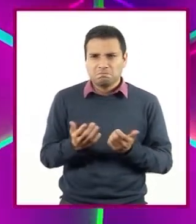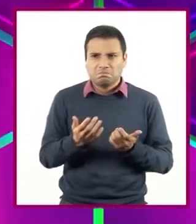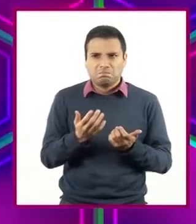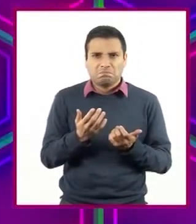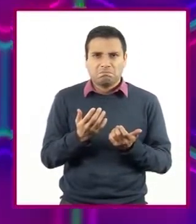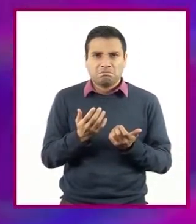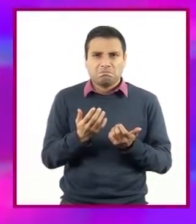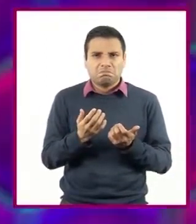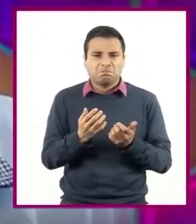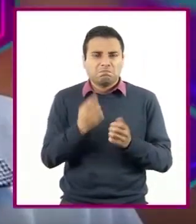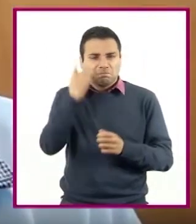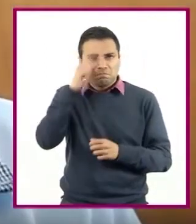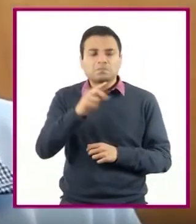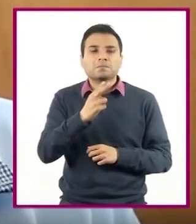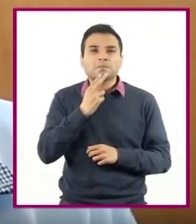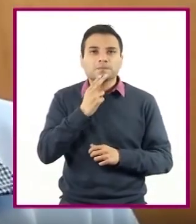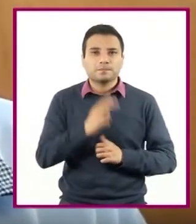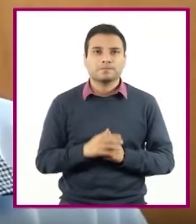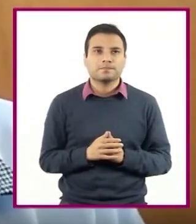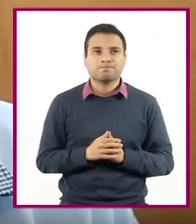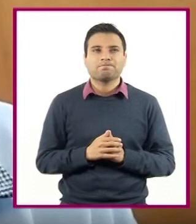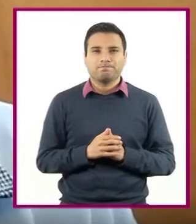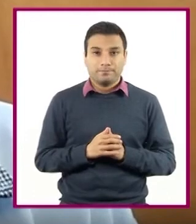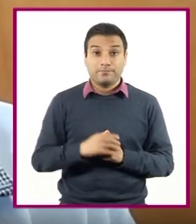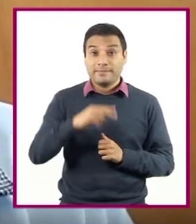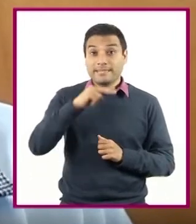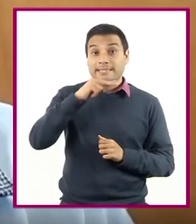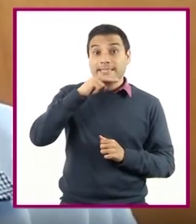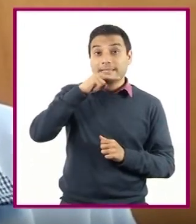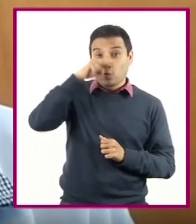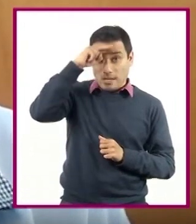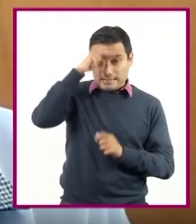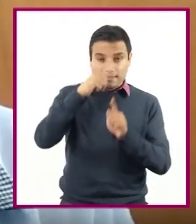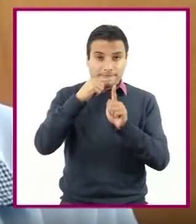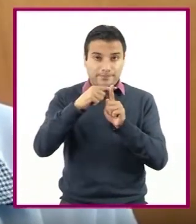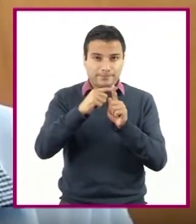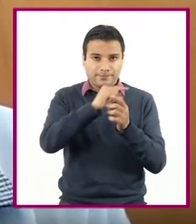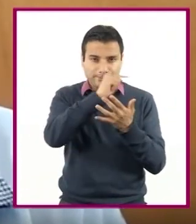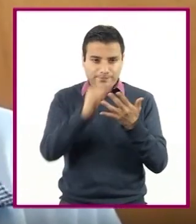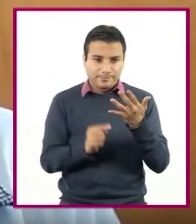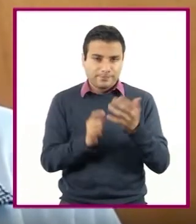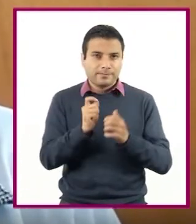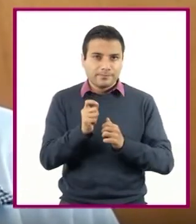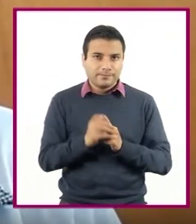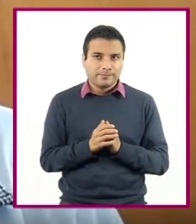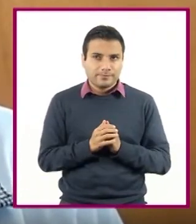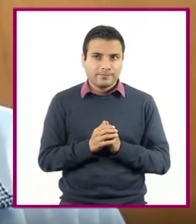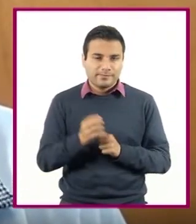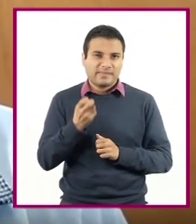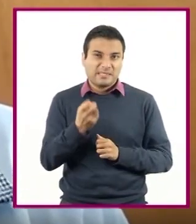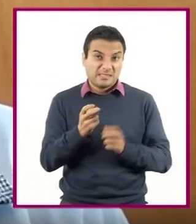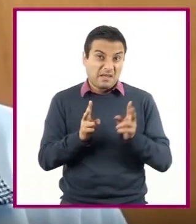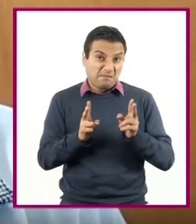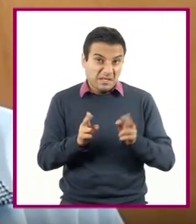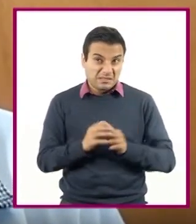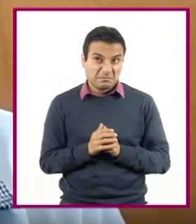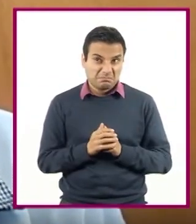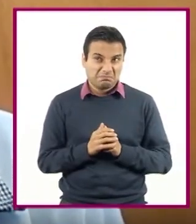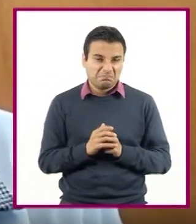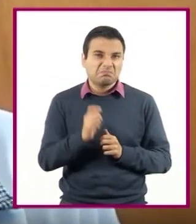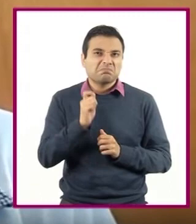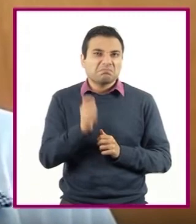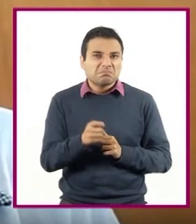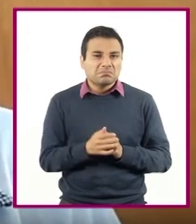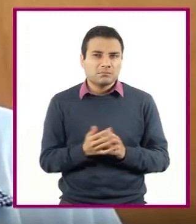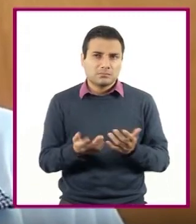ensayo. Ventajas de la ignorancia sobre la razón y la lógica. Creo que esta frase en la actualidad nos dice que la